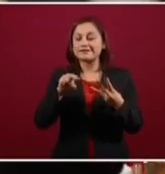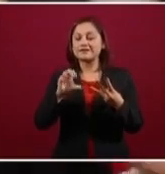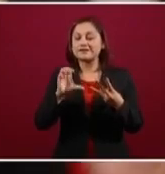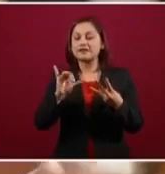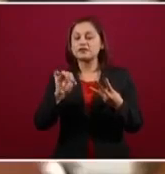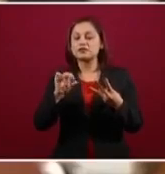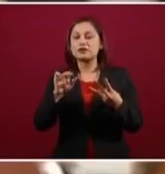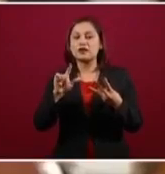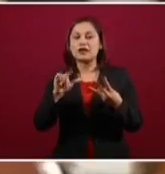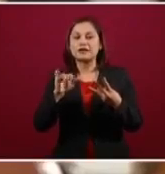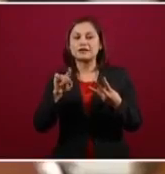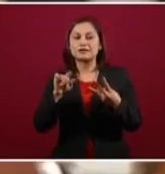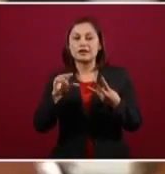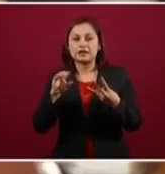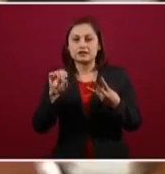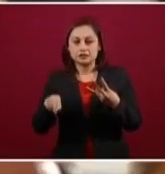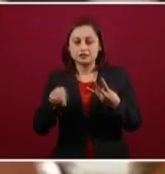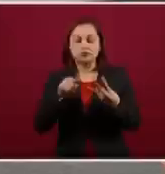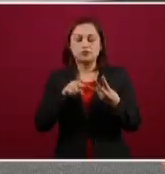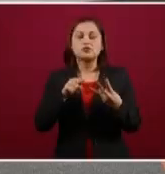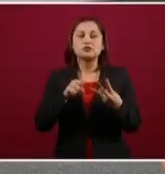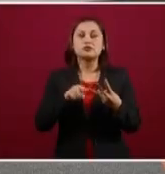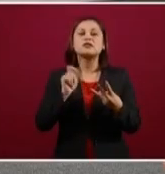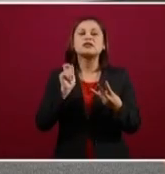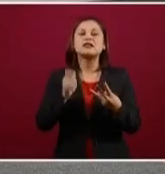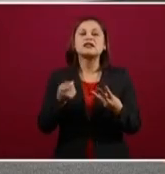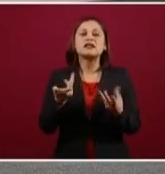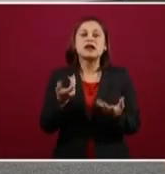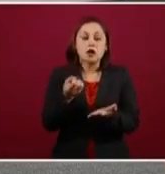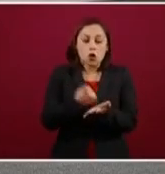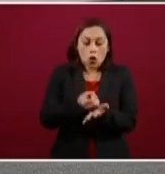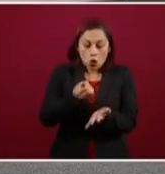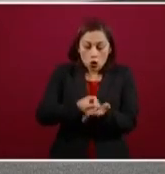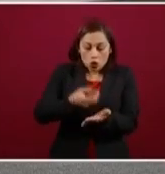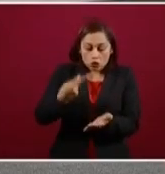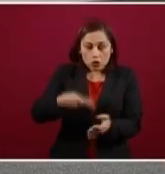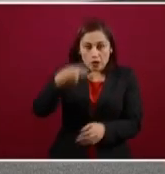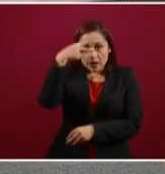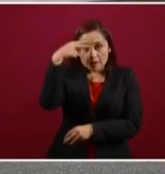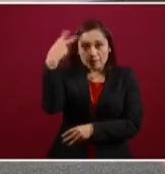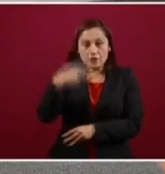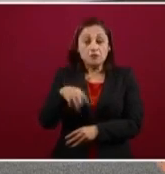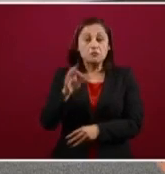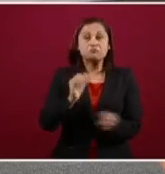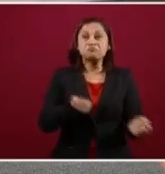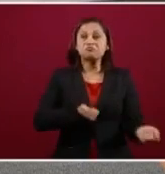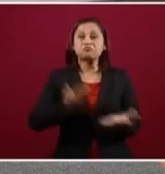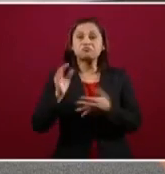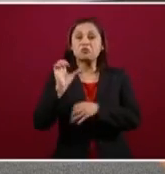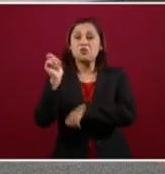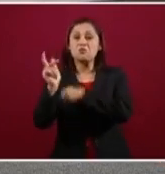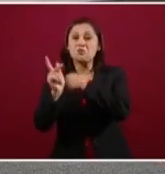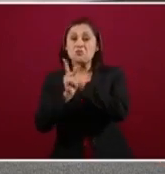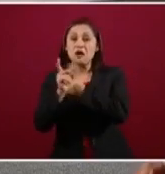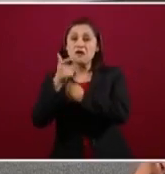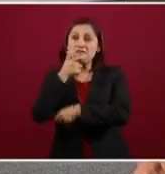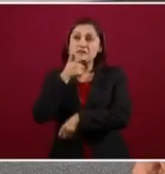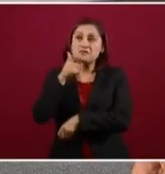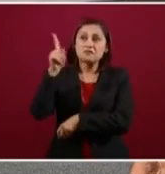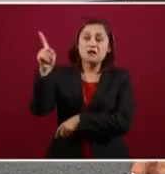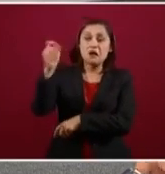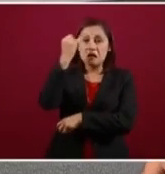riqueza. ¿Dónde está el oro mexicano? Pudiera estar en bóvedas en Londres, en la India, en